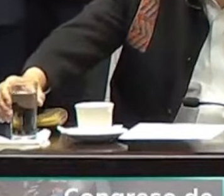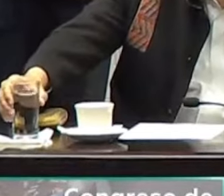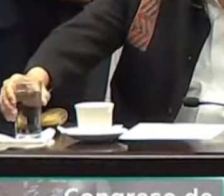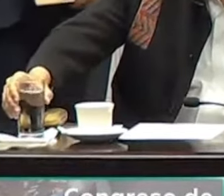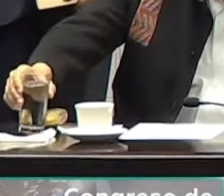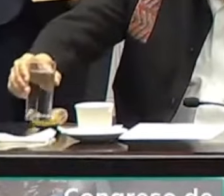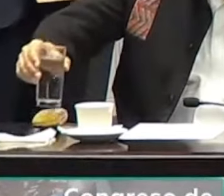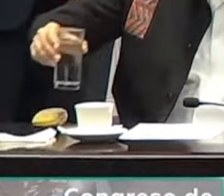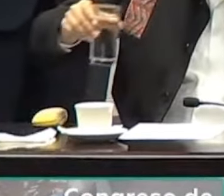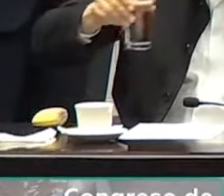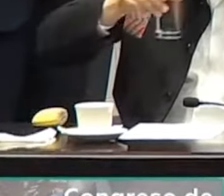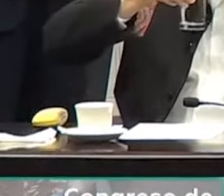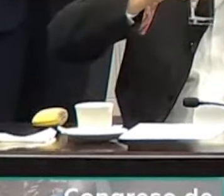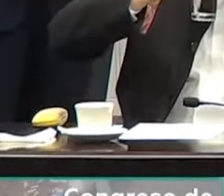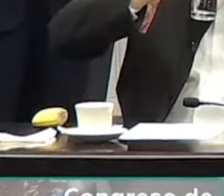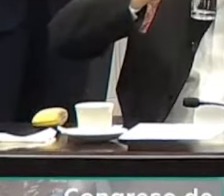dar